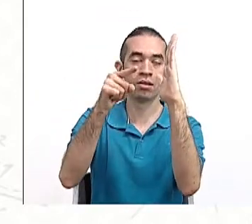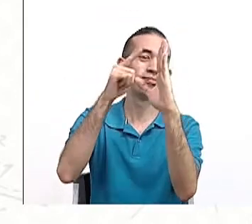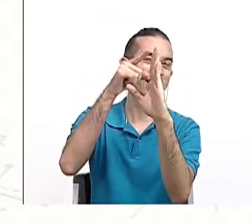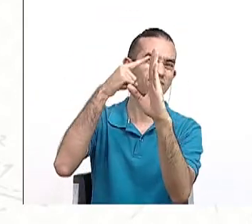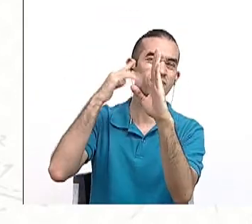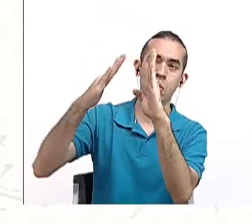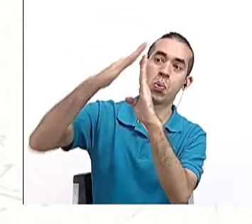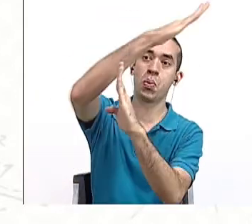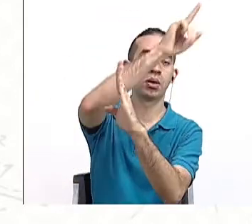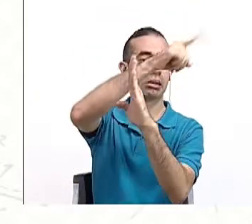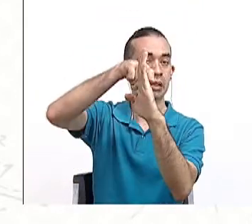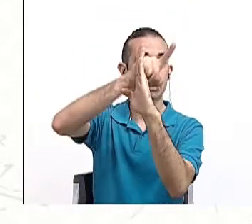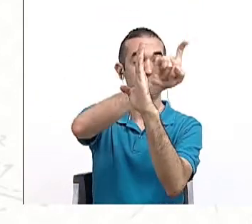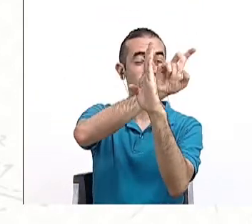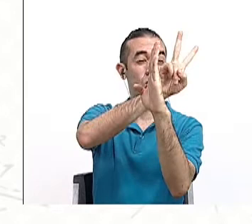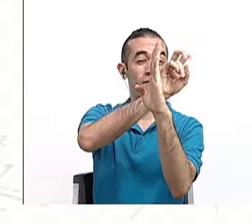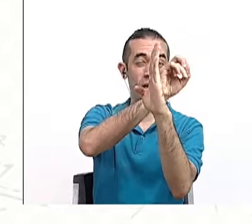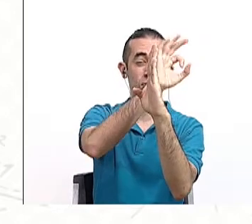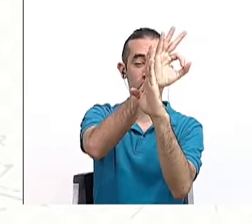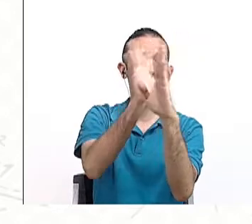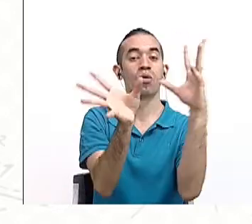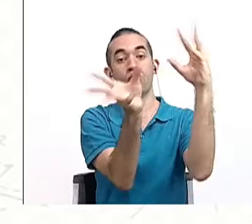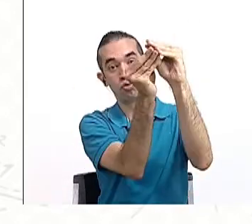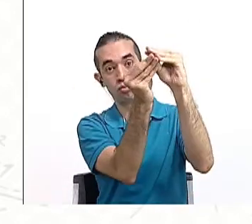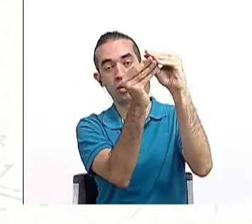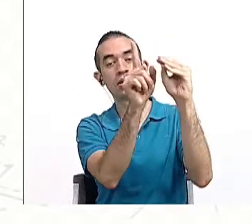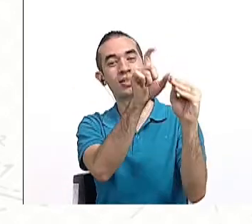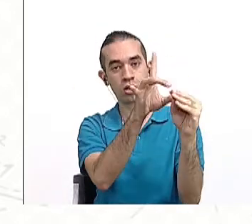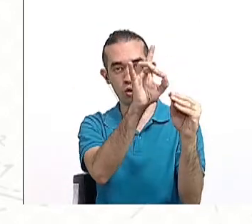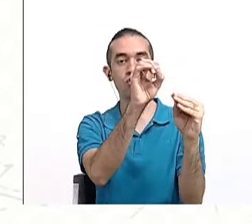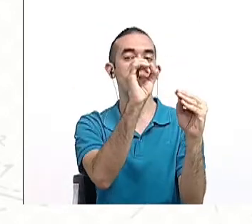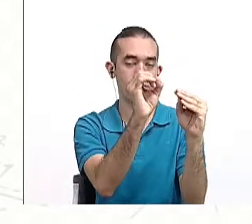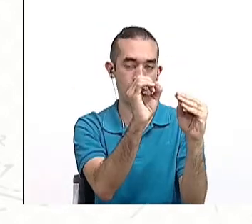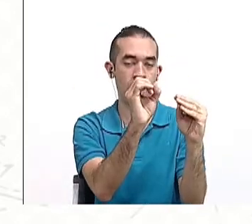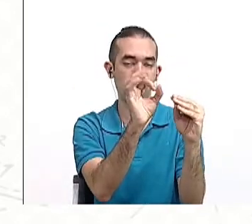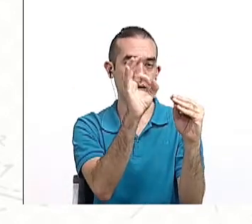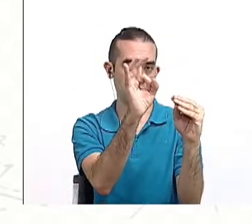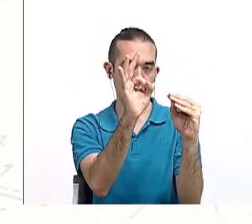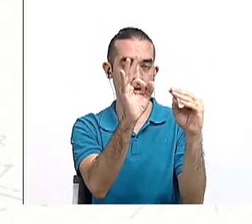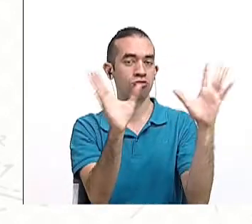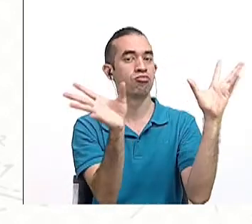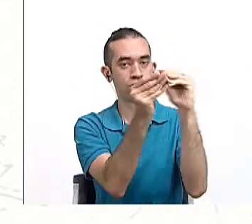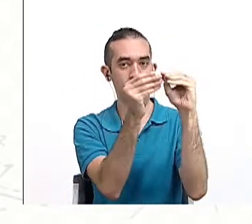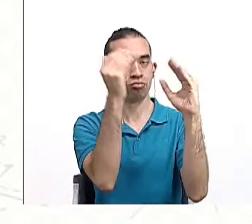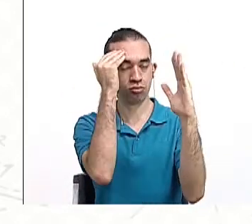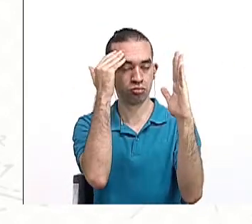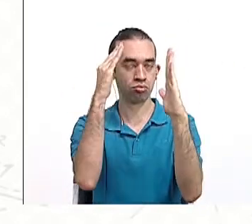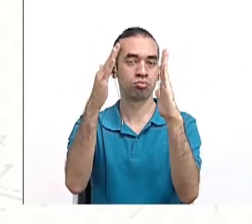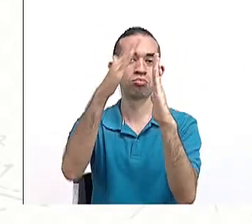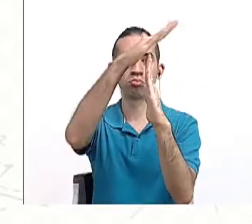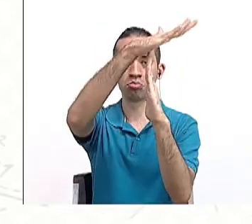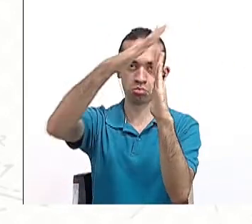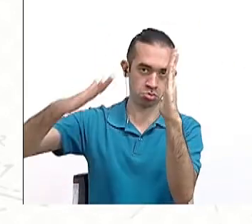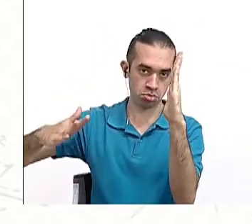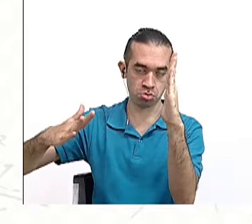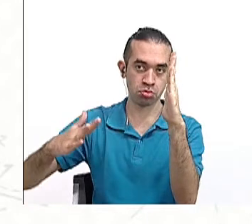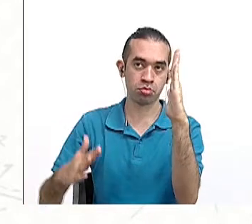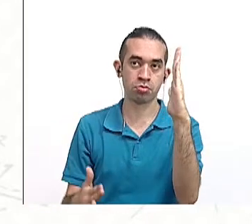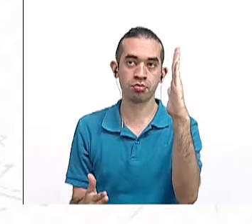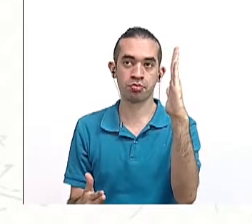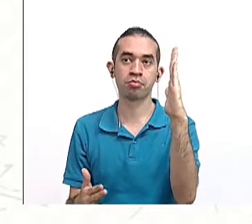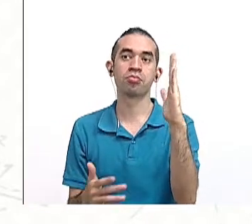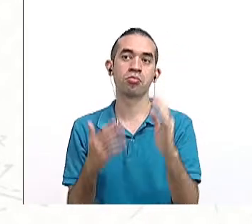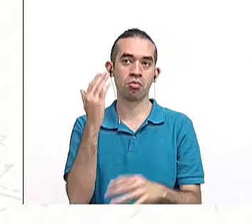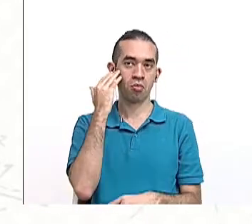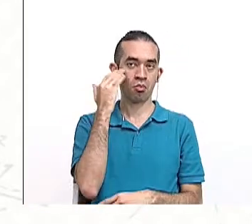suplementarios esto quiere decir que suman 180 entonces ya yo sé que lo que es